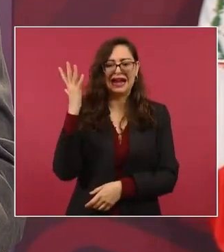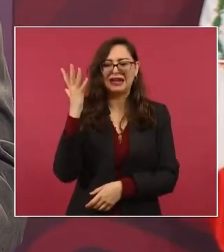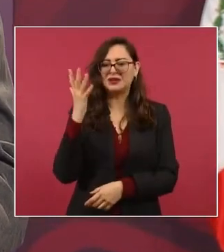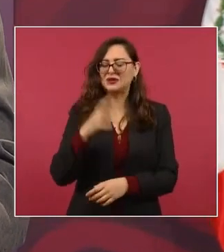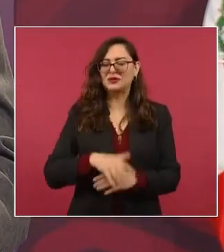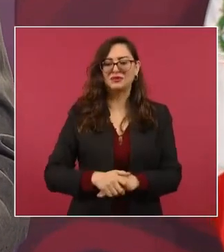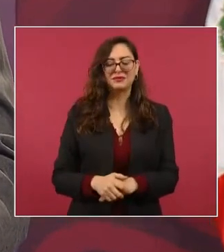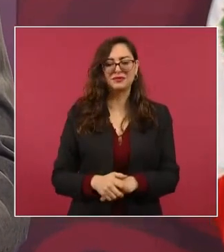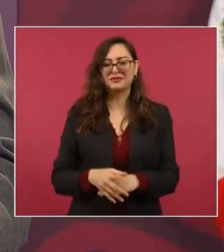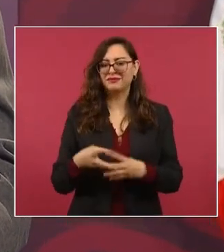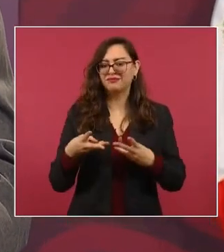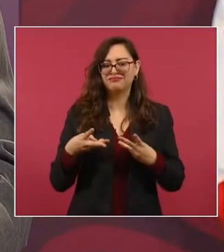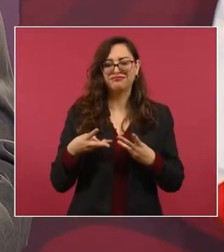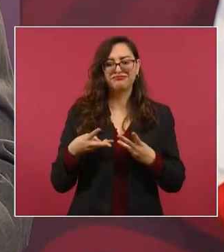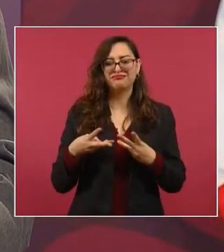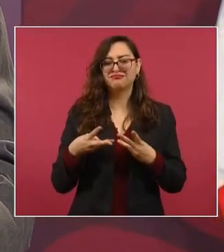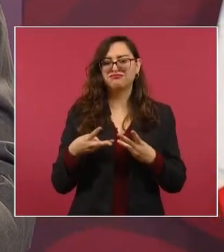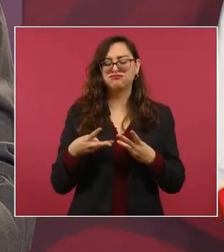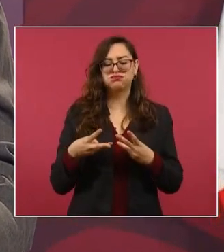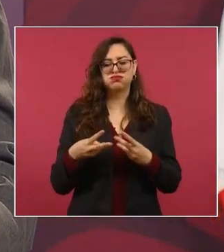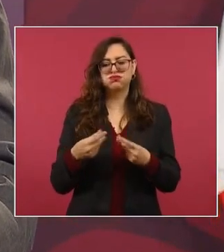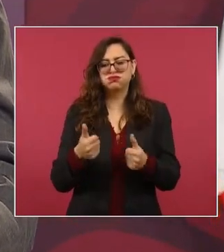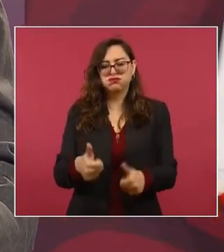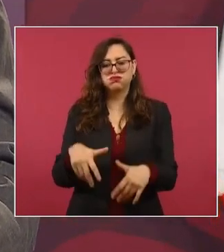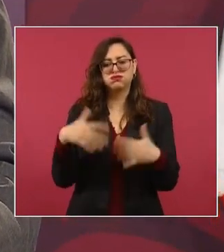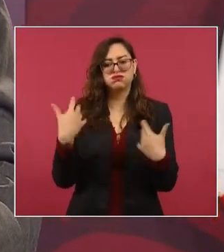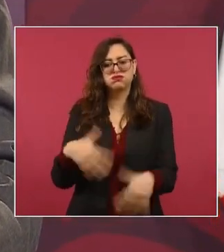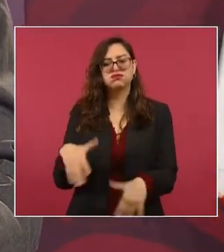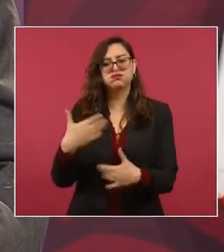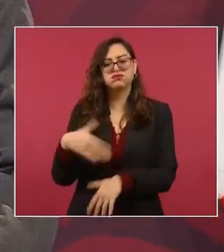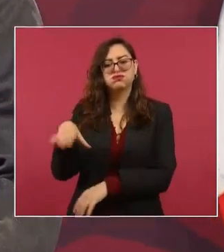lo cobraron a precios